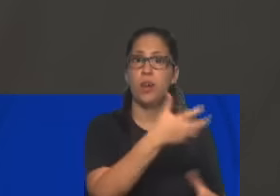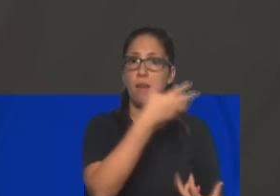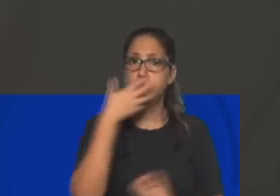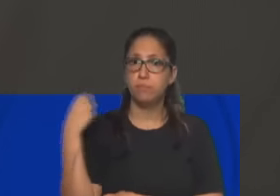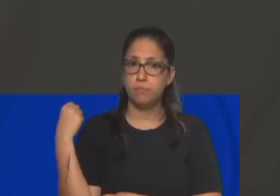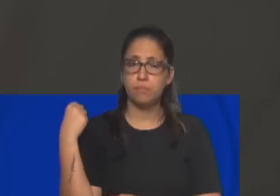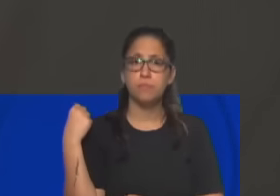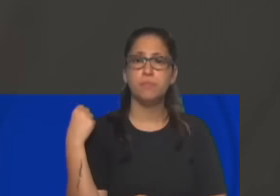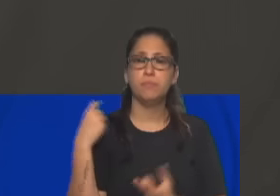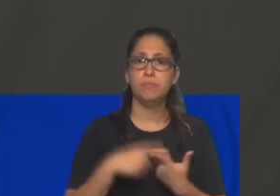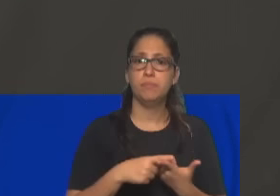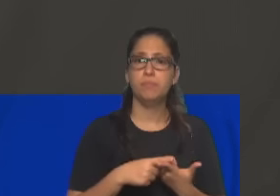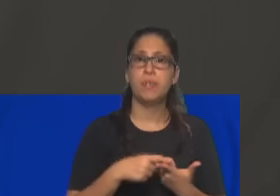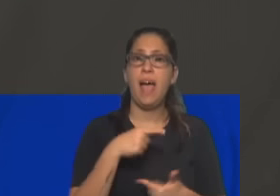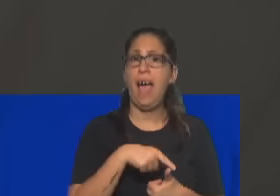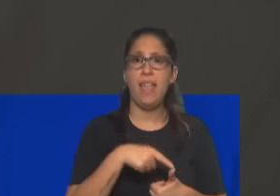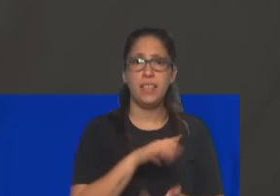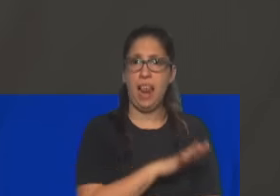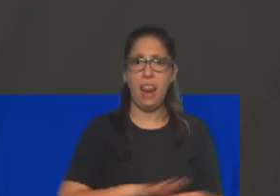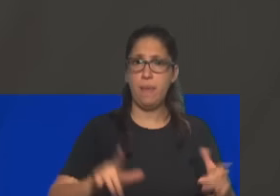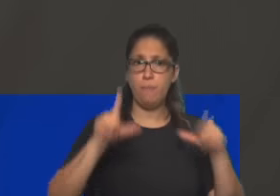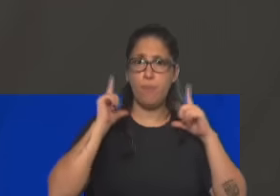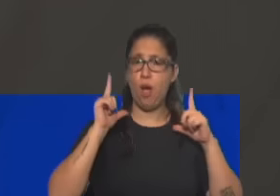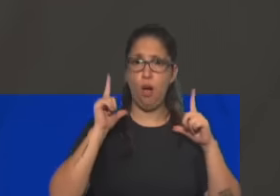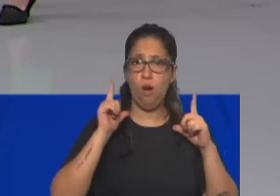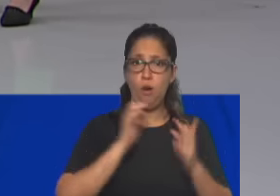libertad delito por el cual él fue ABS